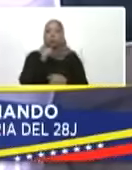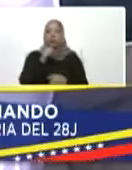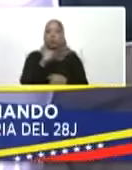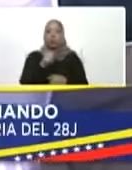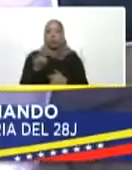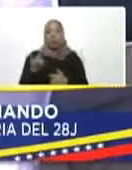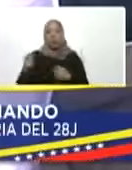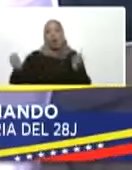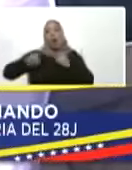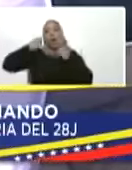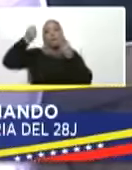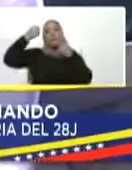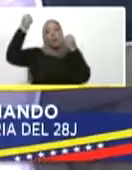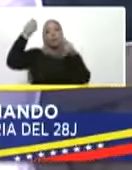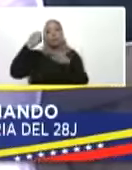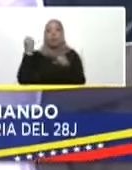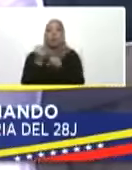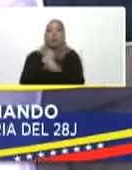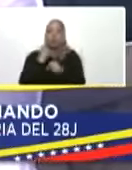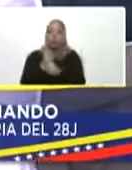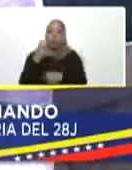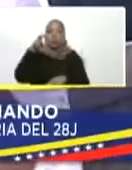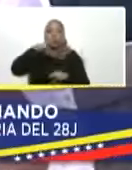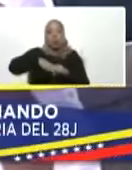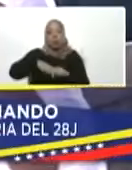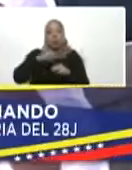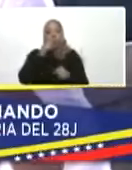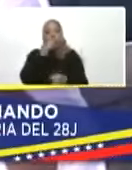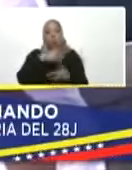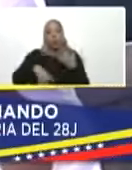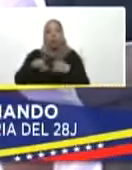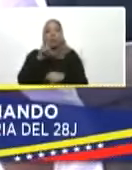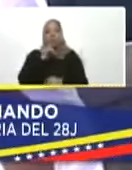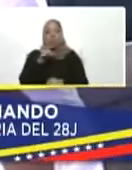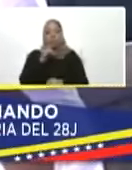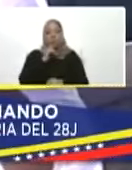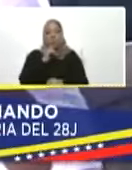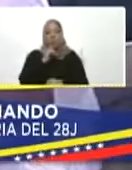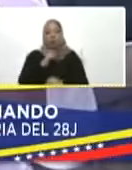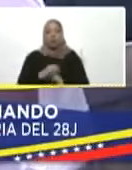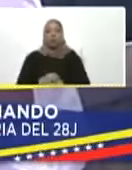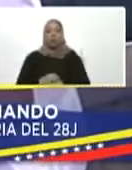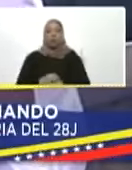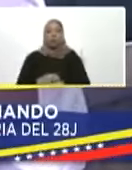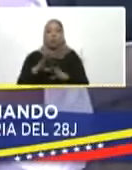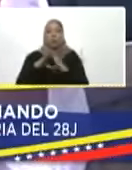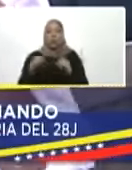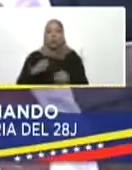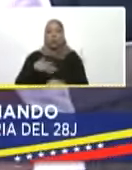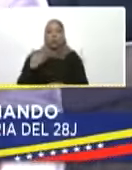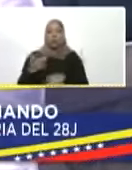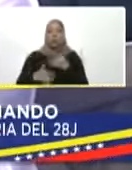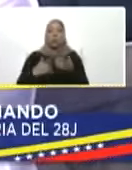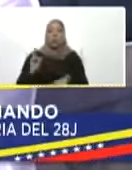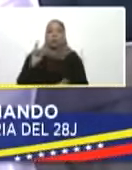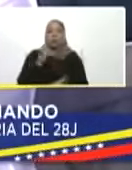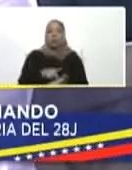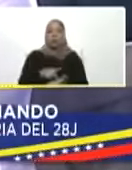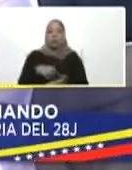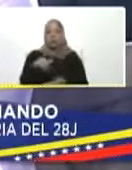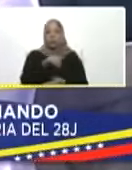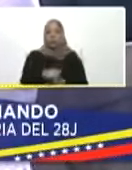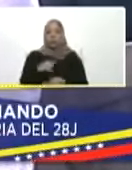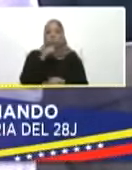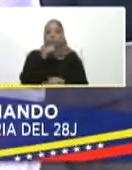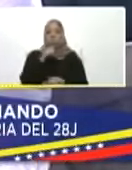a una campaña con la certeza de haber vencido grandes dificultades y grandes tormentas, con la certeza de haber superado la pandemia, con